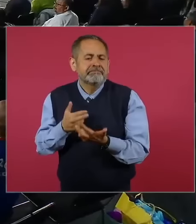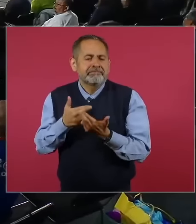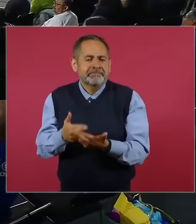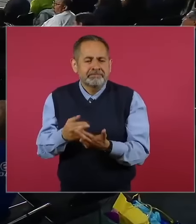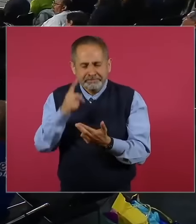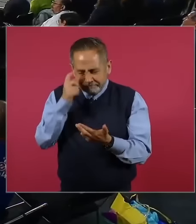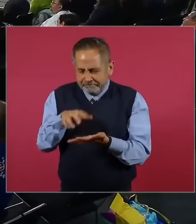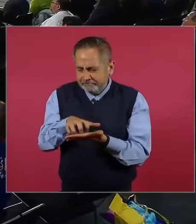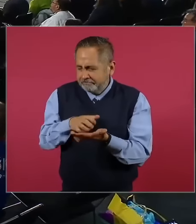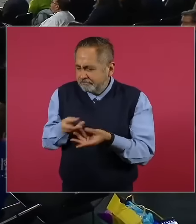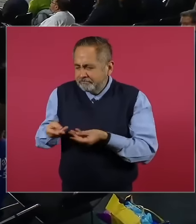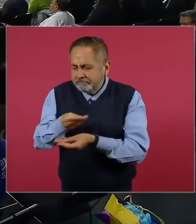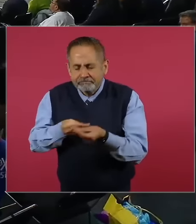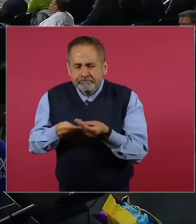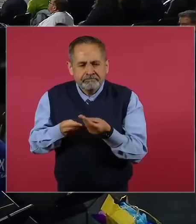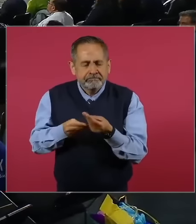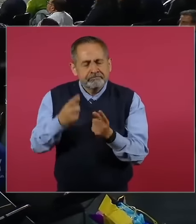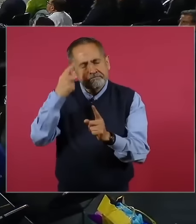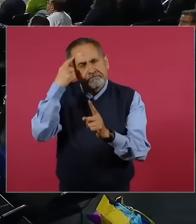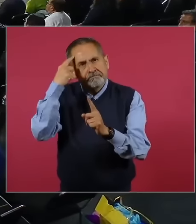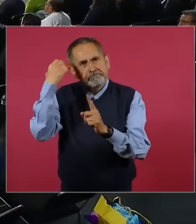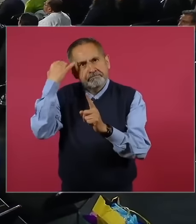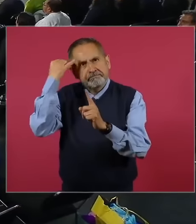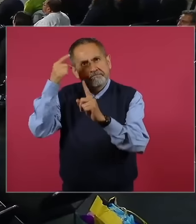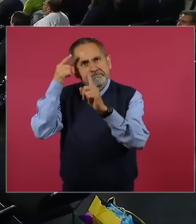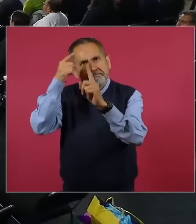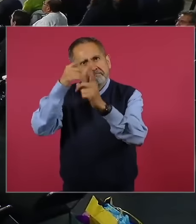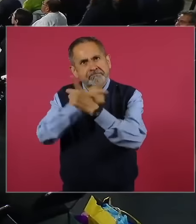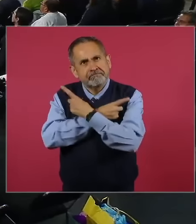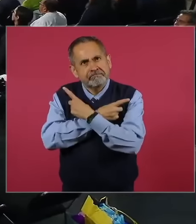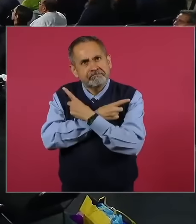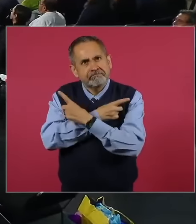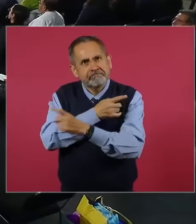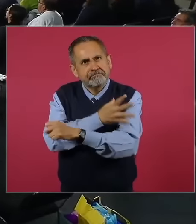solo administrativo, sino de principios.